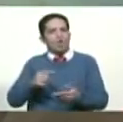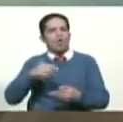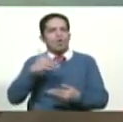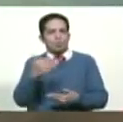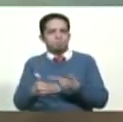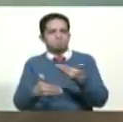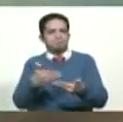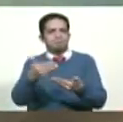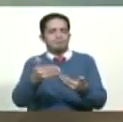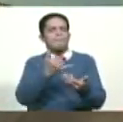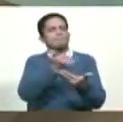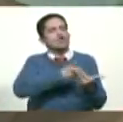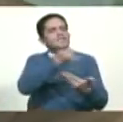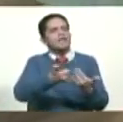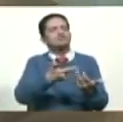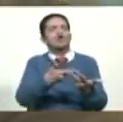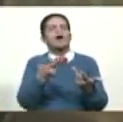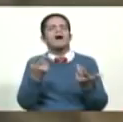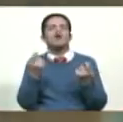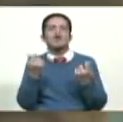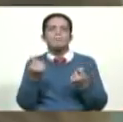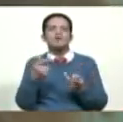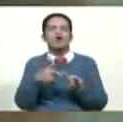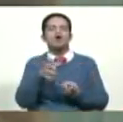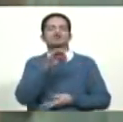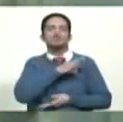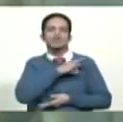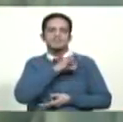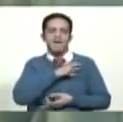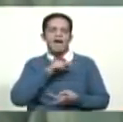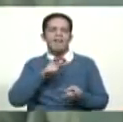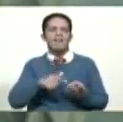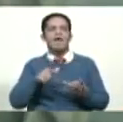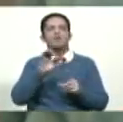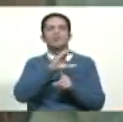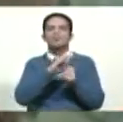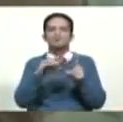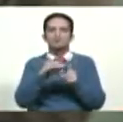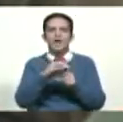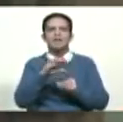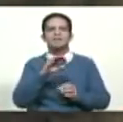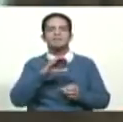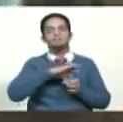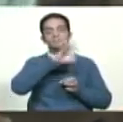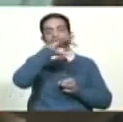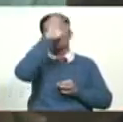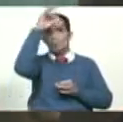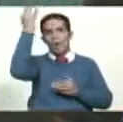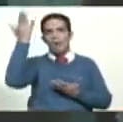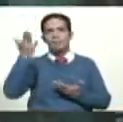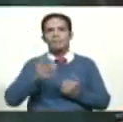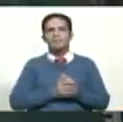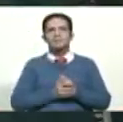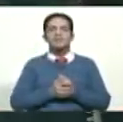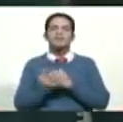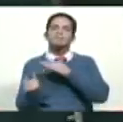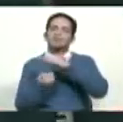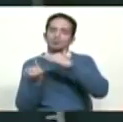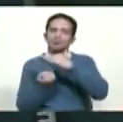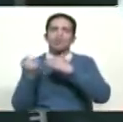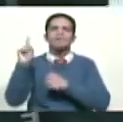proyectos económicos, sociales, culturales, religiosos, espirituales, institucionales.